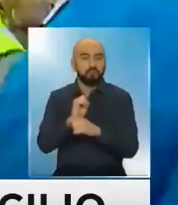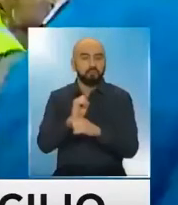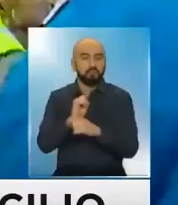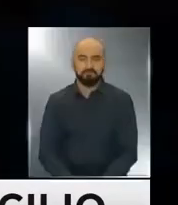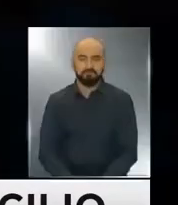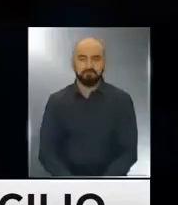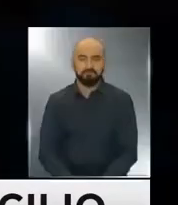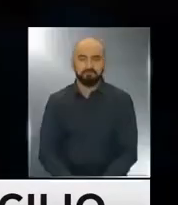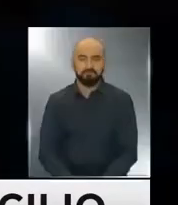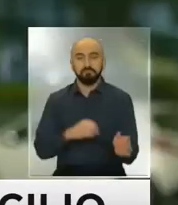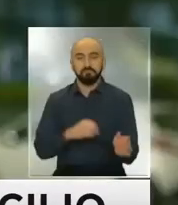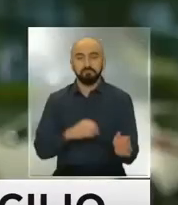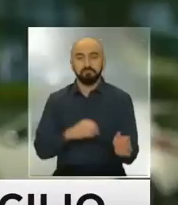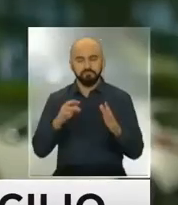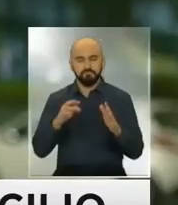realizada,